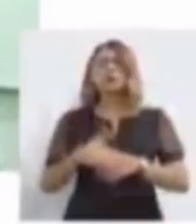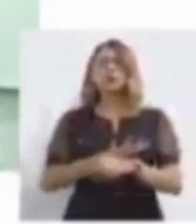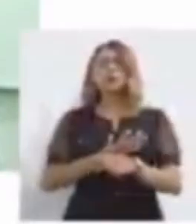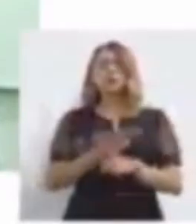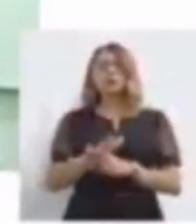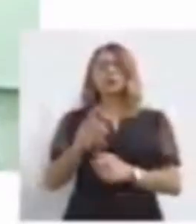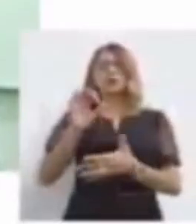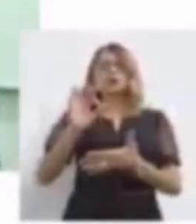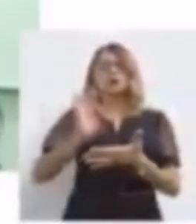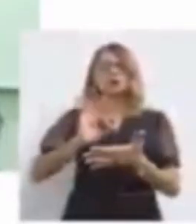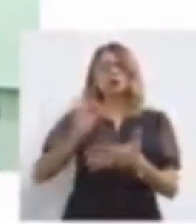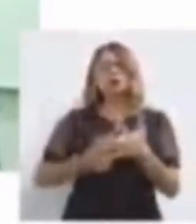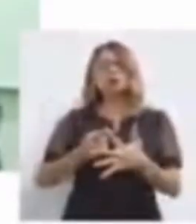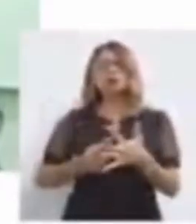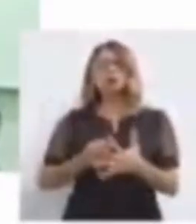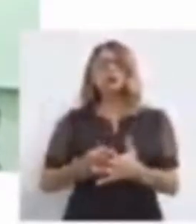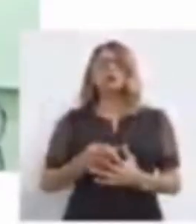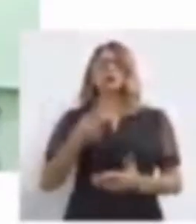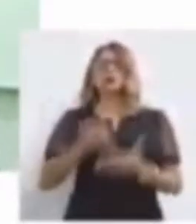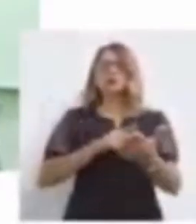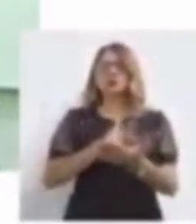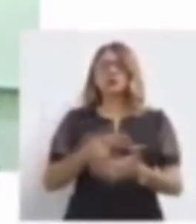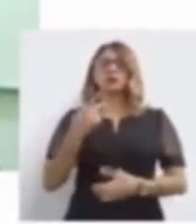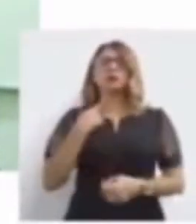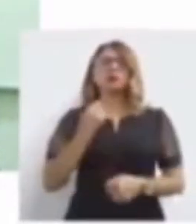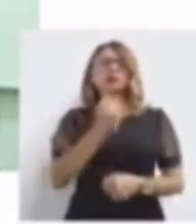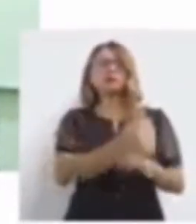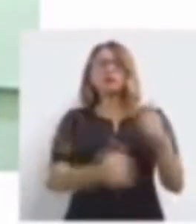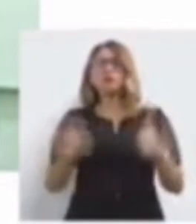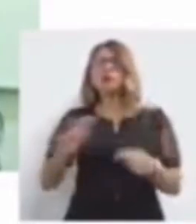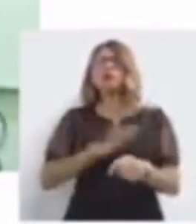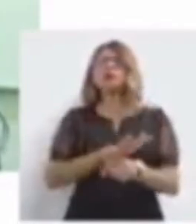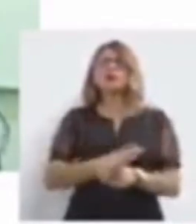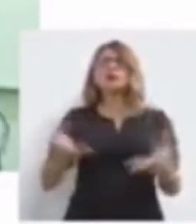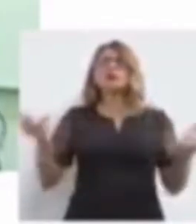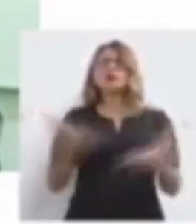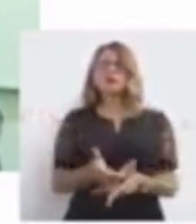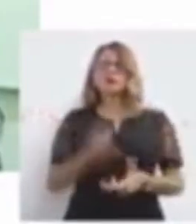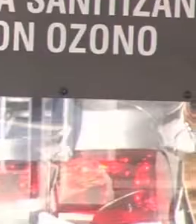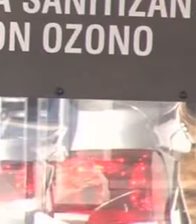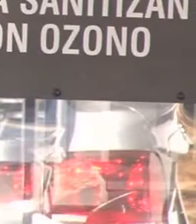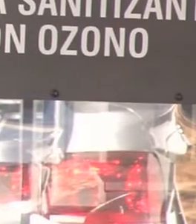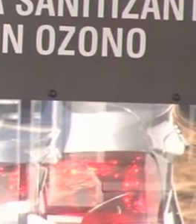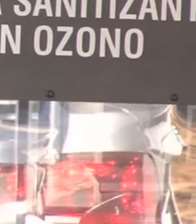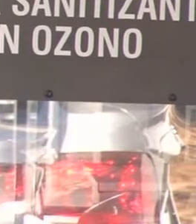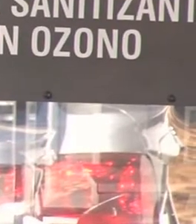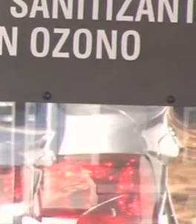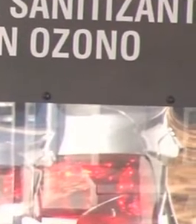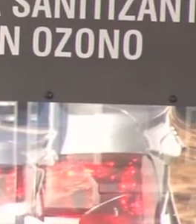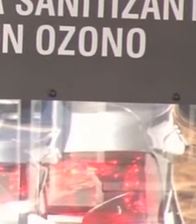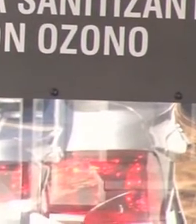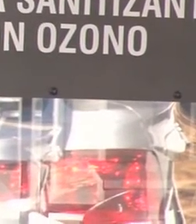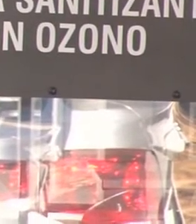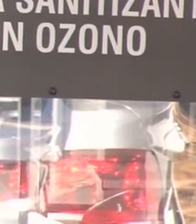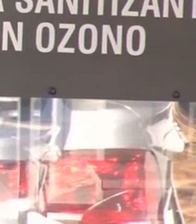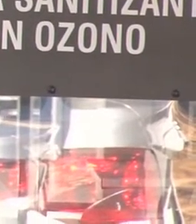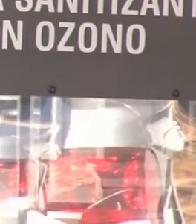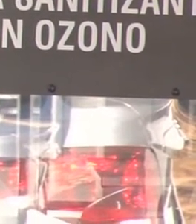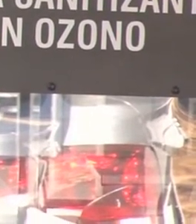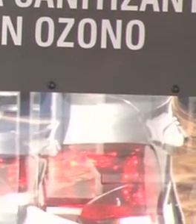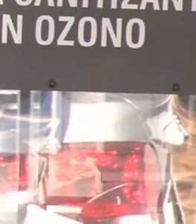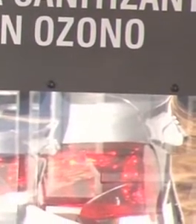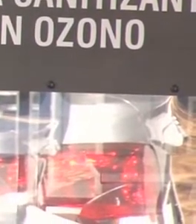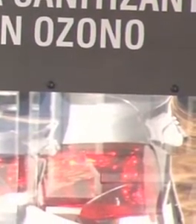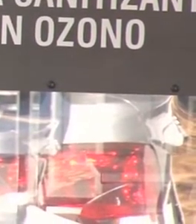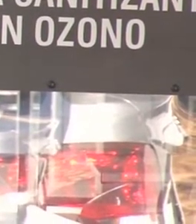alrededor de 117 millones y medio de pesos serán distribuidos entre los partidos con registro nacional y alrededor de 380 millones y medio